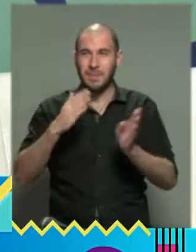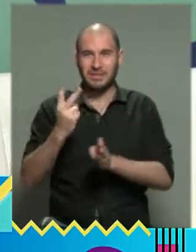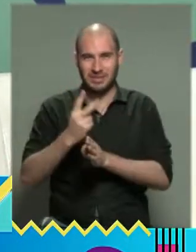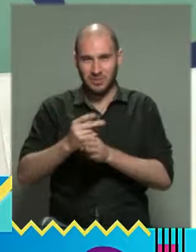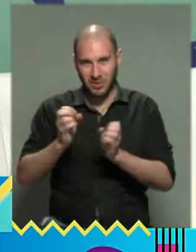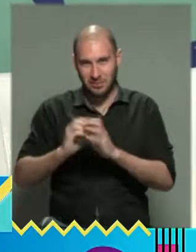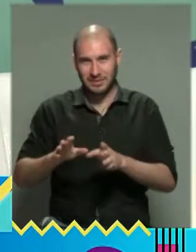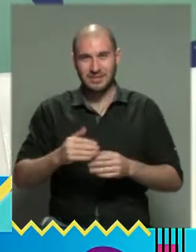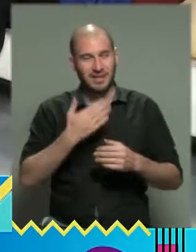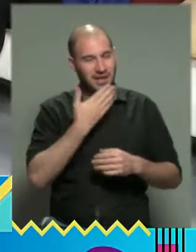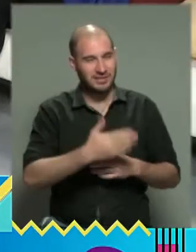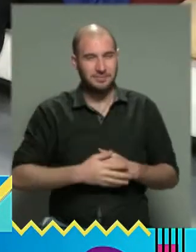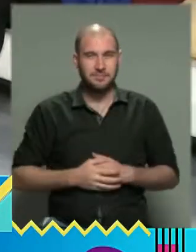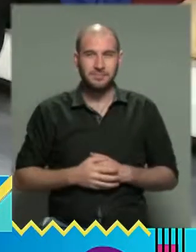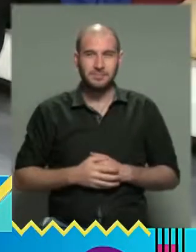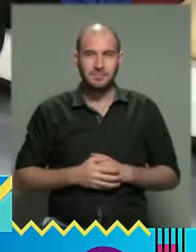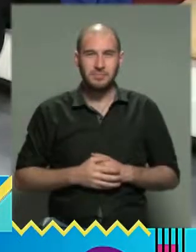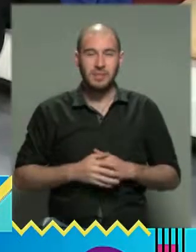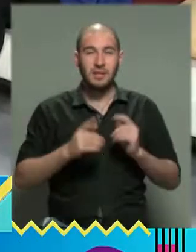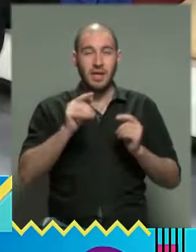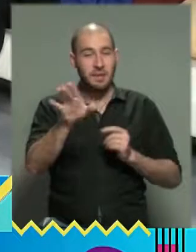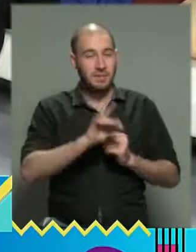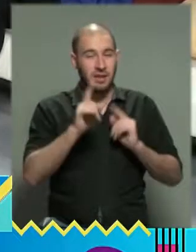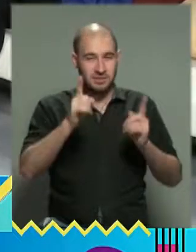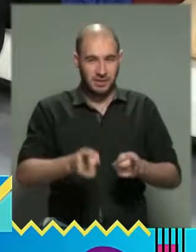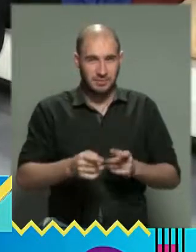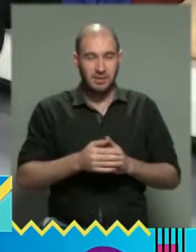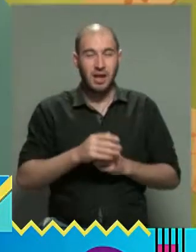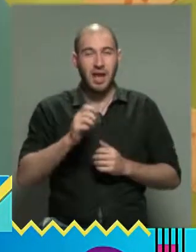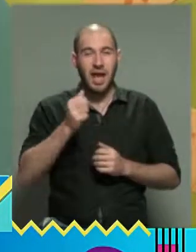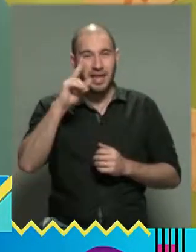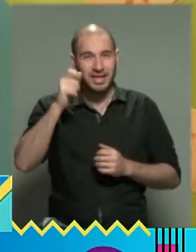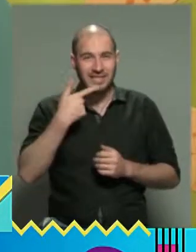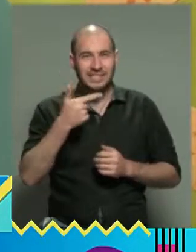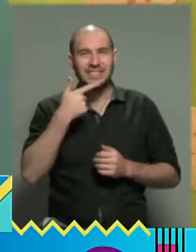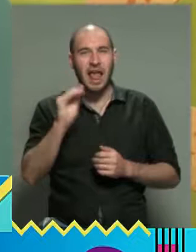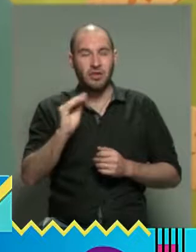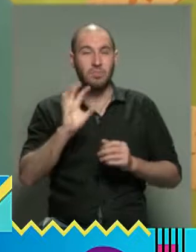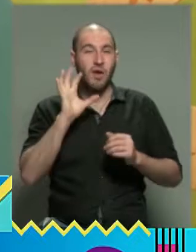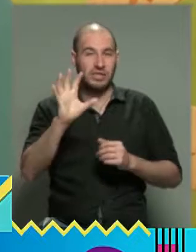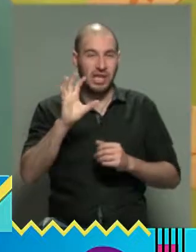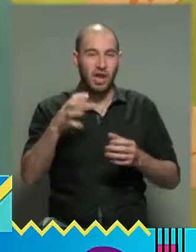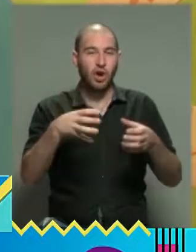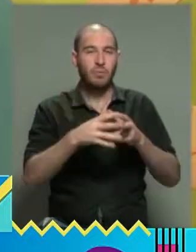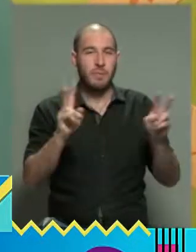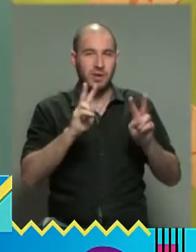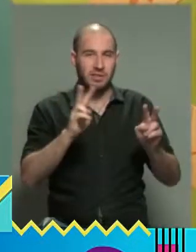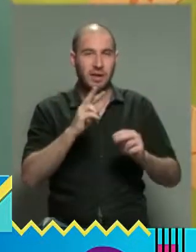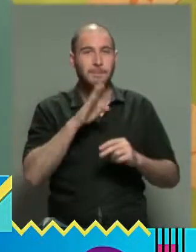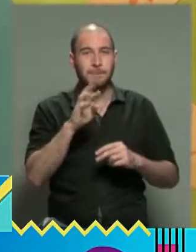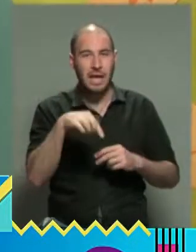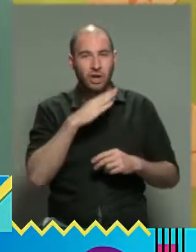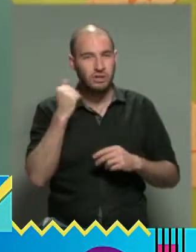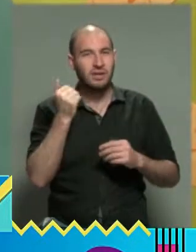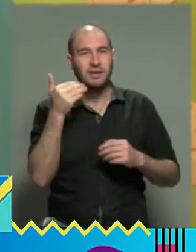que están comenzando. Muchas gracias. Invitado también y está con nosotros Gustavo Arenas, senador provincial por el Frente para la Victoria PJ.